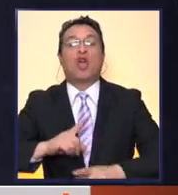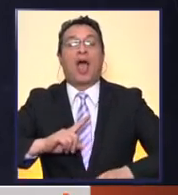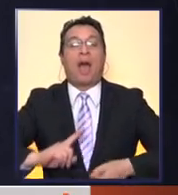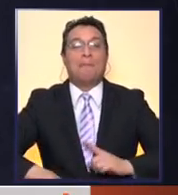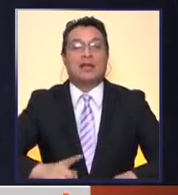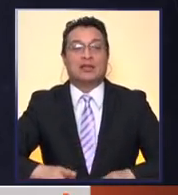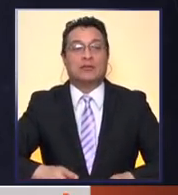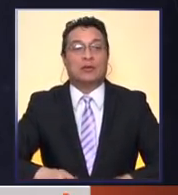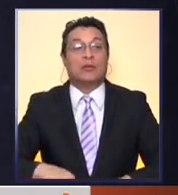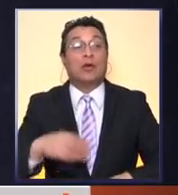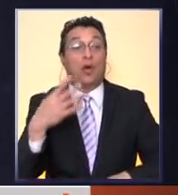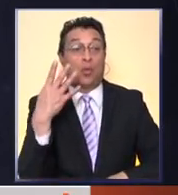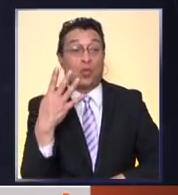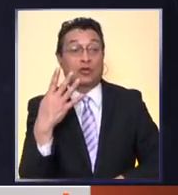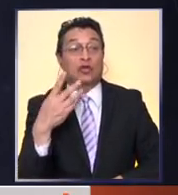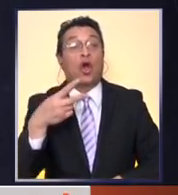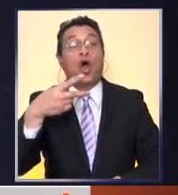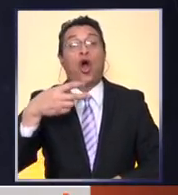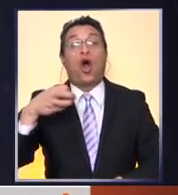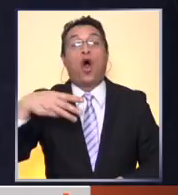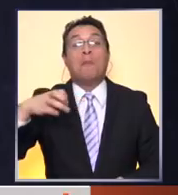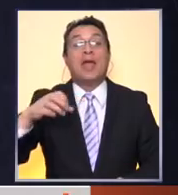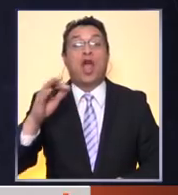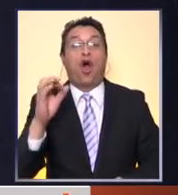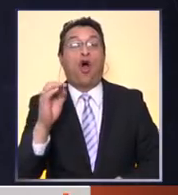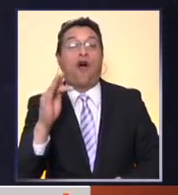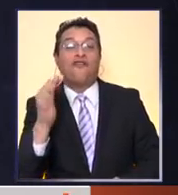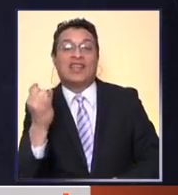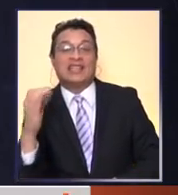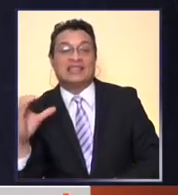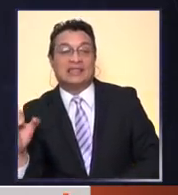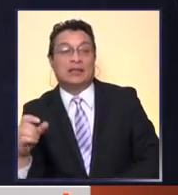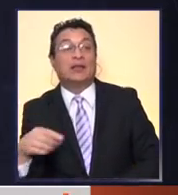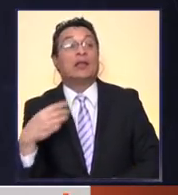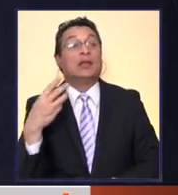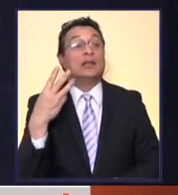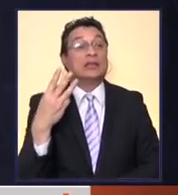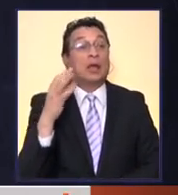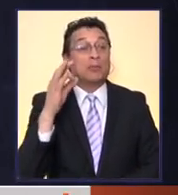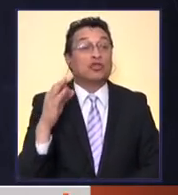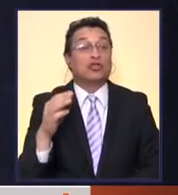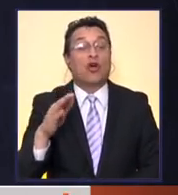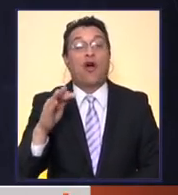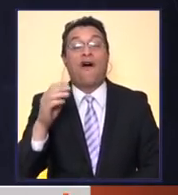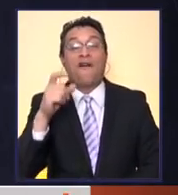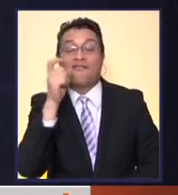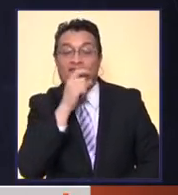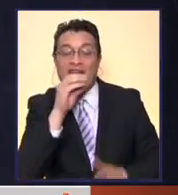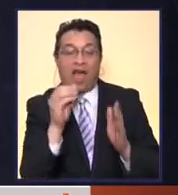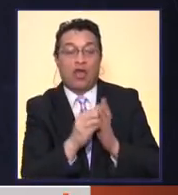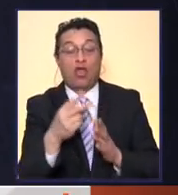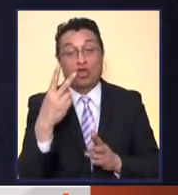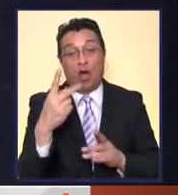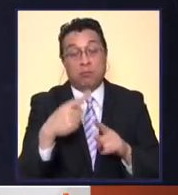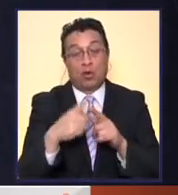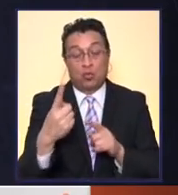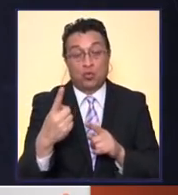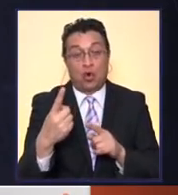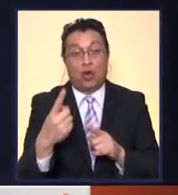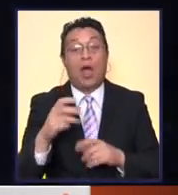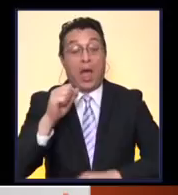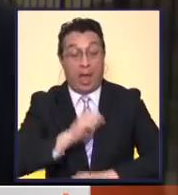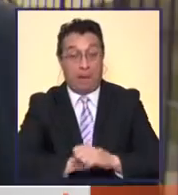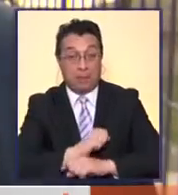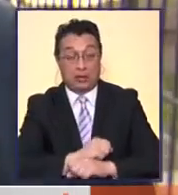el 4% hará home office y un 3% dará feriado 2x1. Si el trabajador se toma un día, la empresa le da